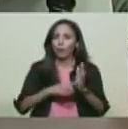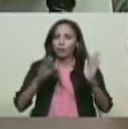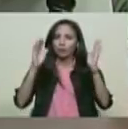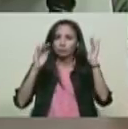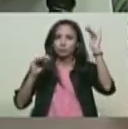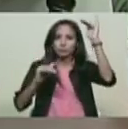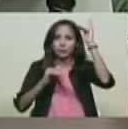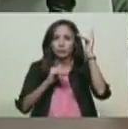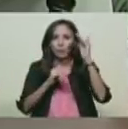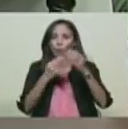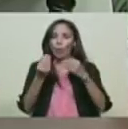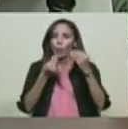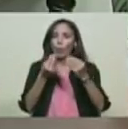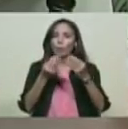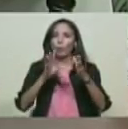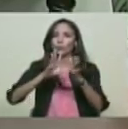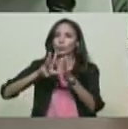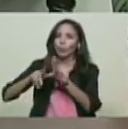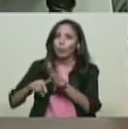el contrabando